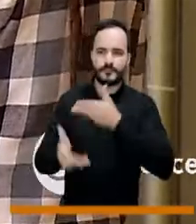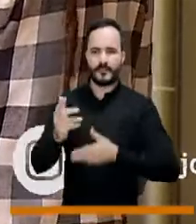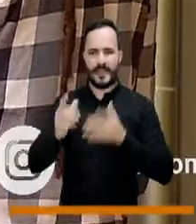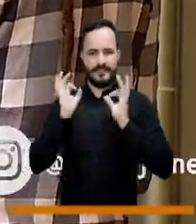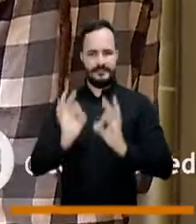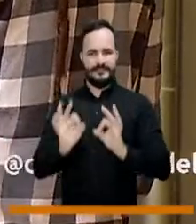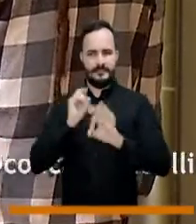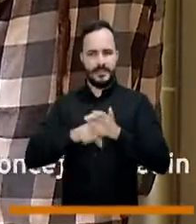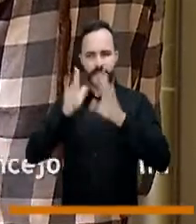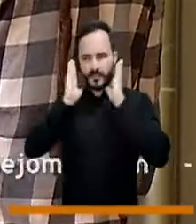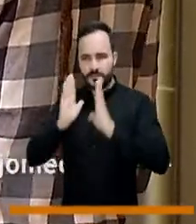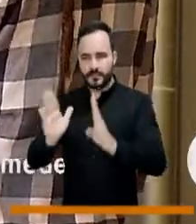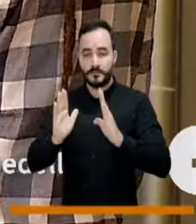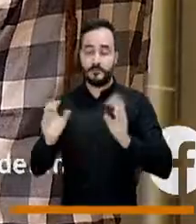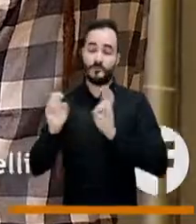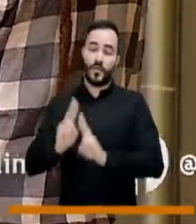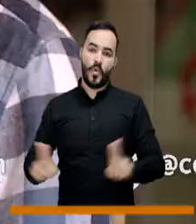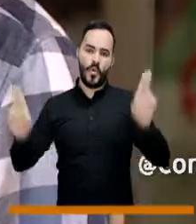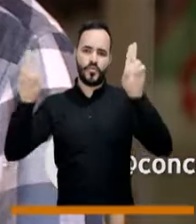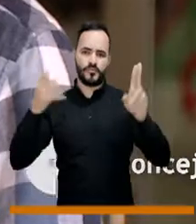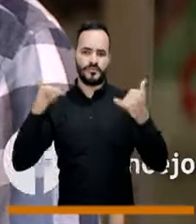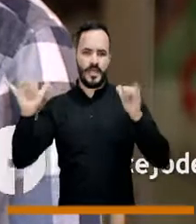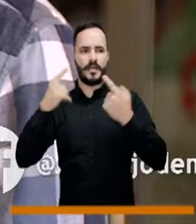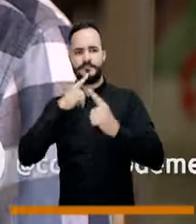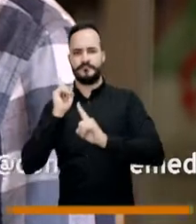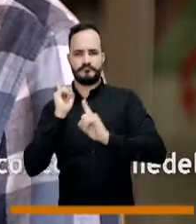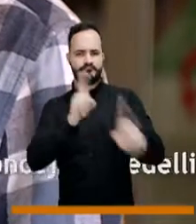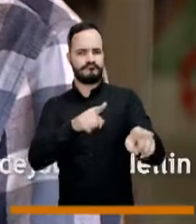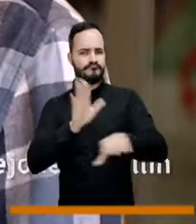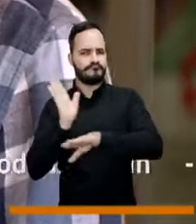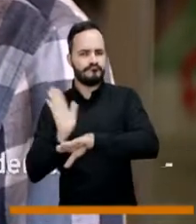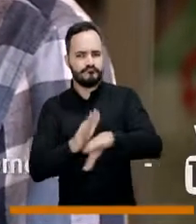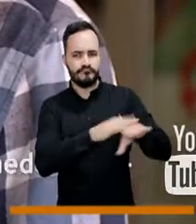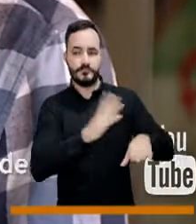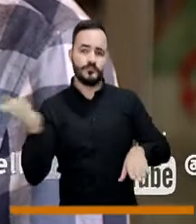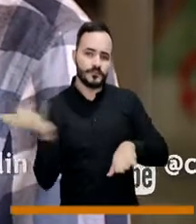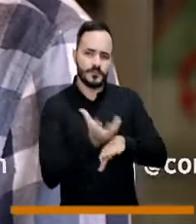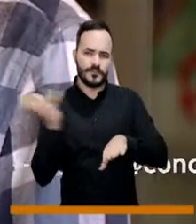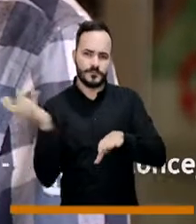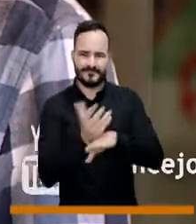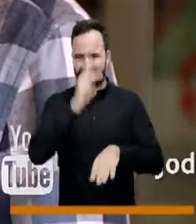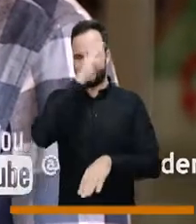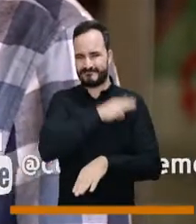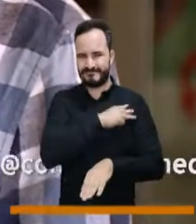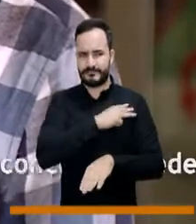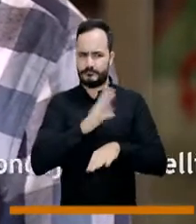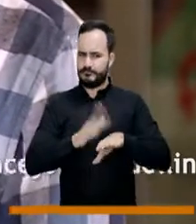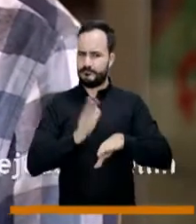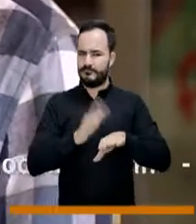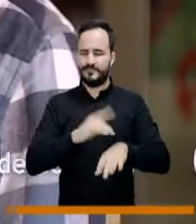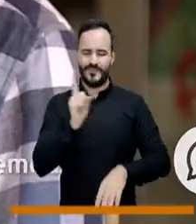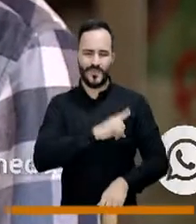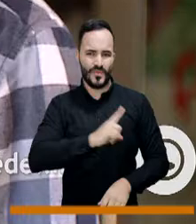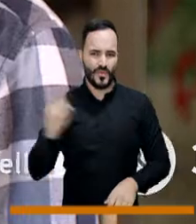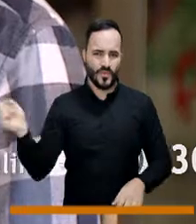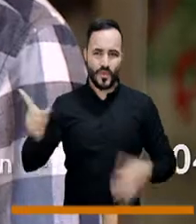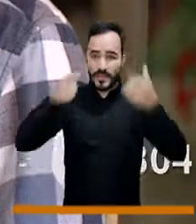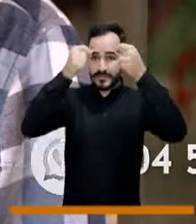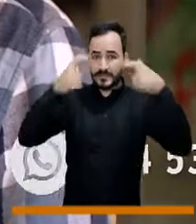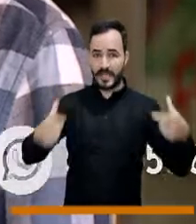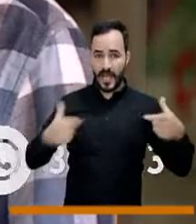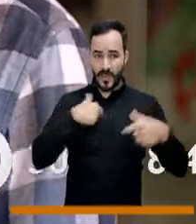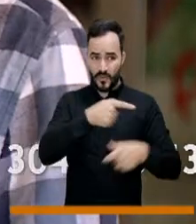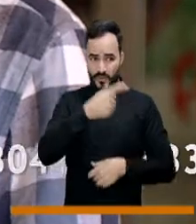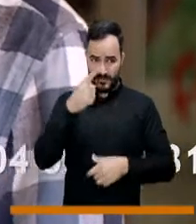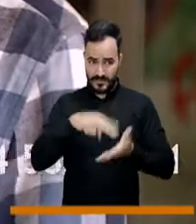específicos. En este caso, Naciones Unidas ya se pronunció y dijo que las batidas debían